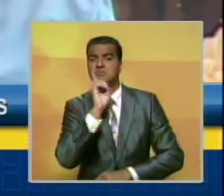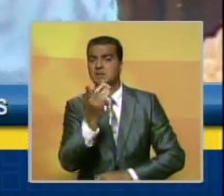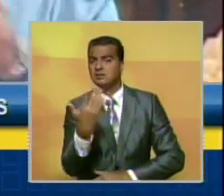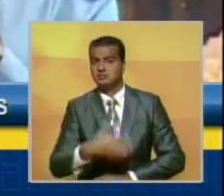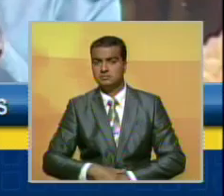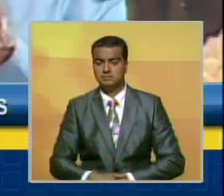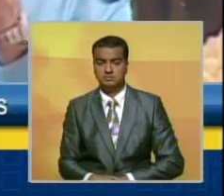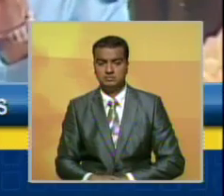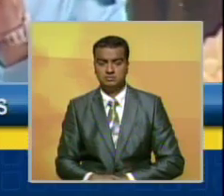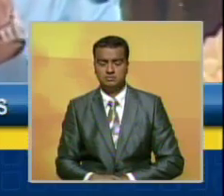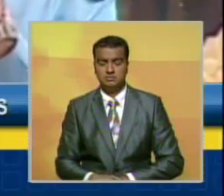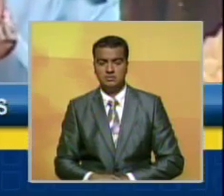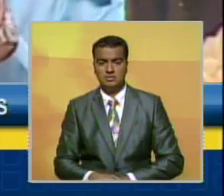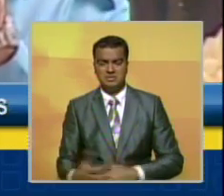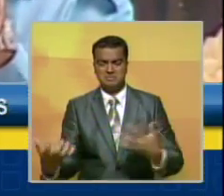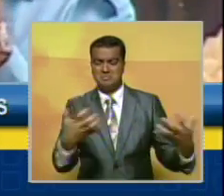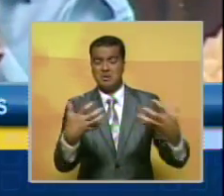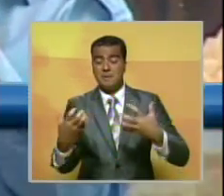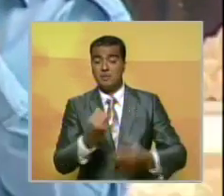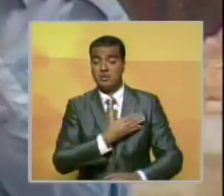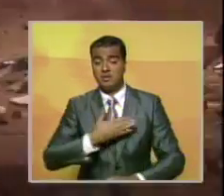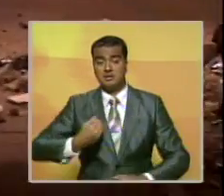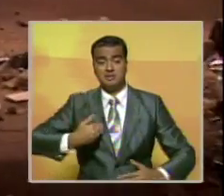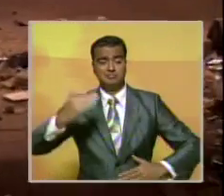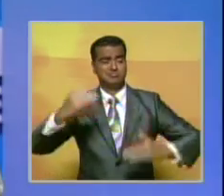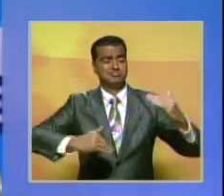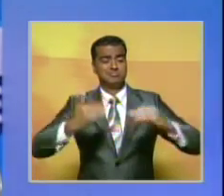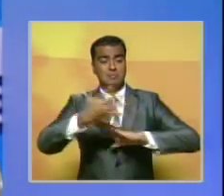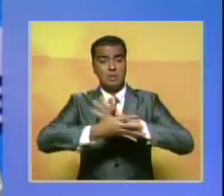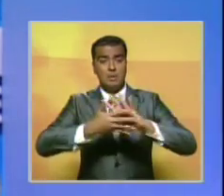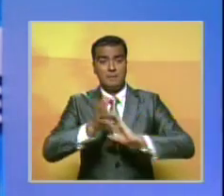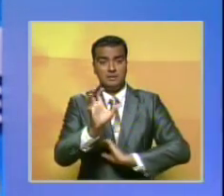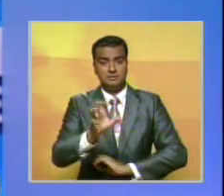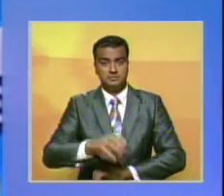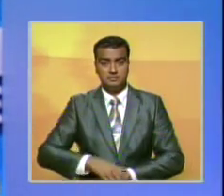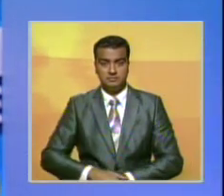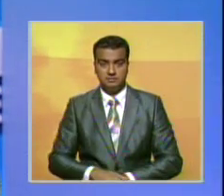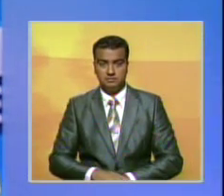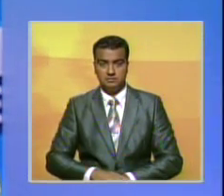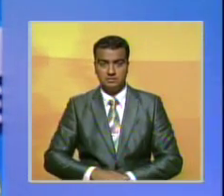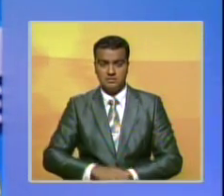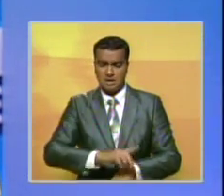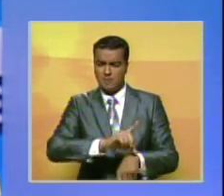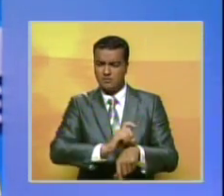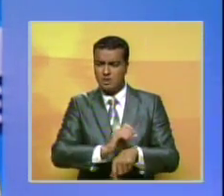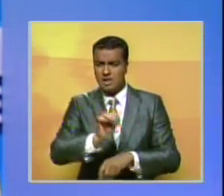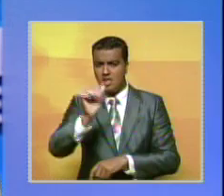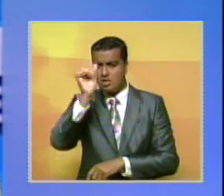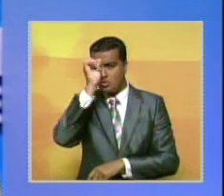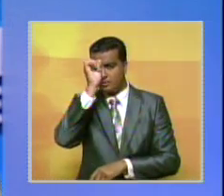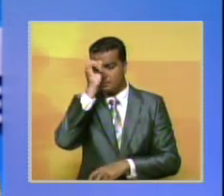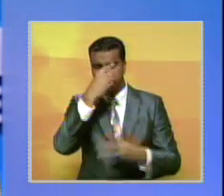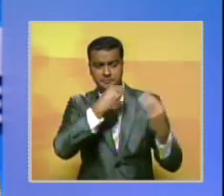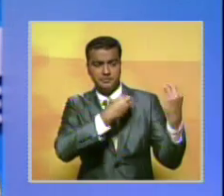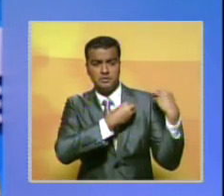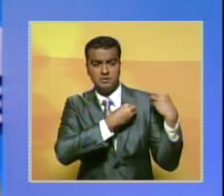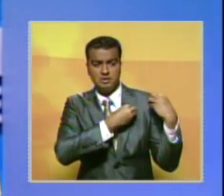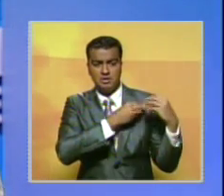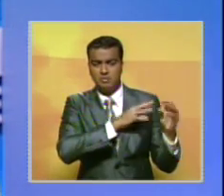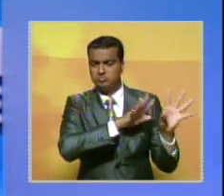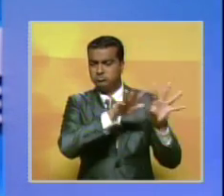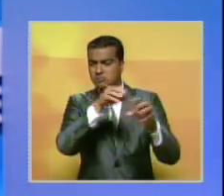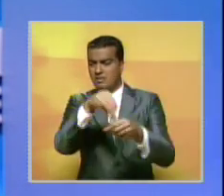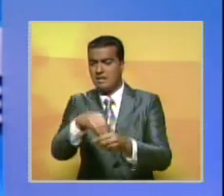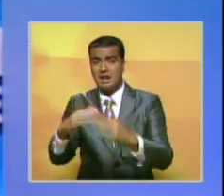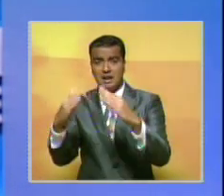con los actos violentos se pretende desestabilizar al país. En horas de la tarde de este domingo, autoridades intentaron realizar un allanamiento